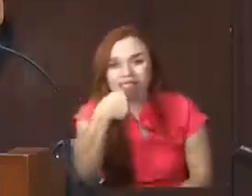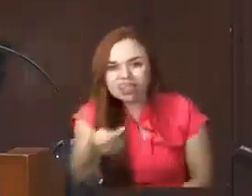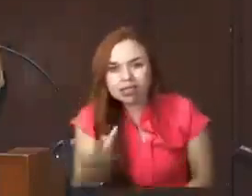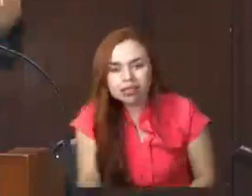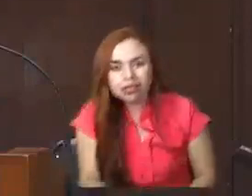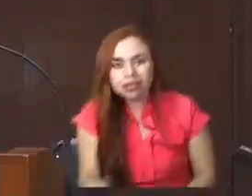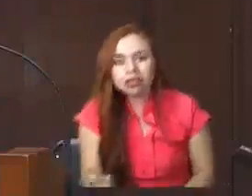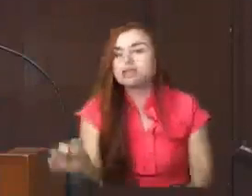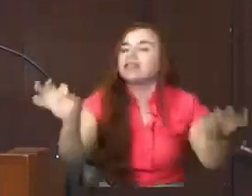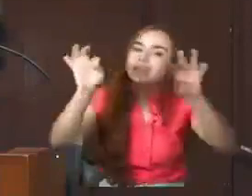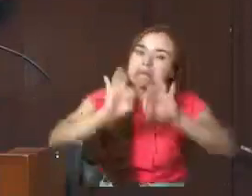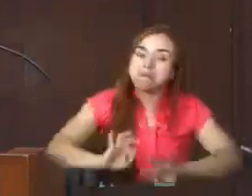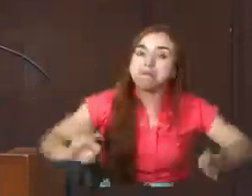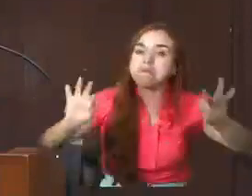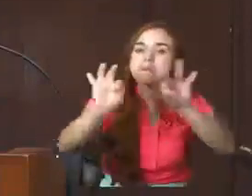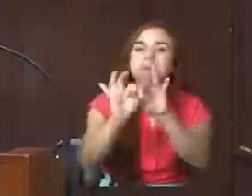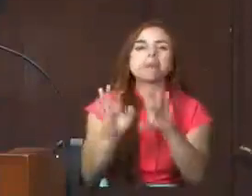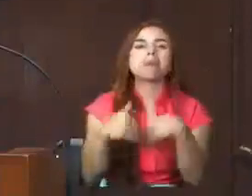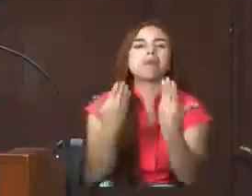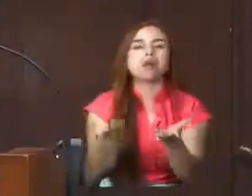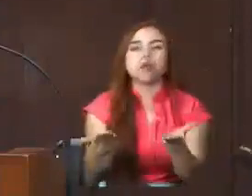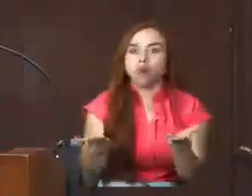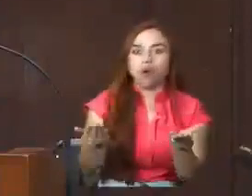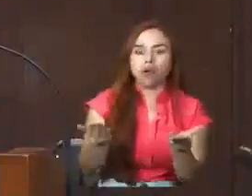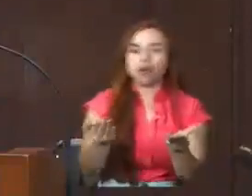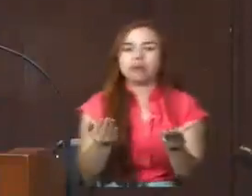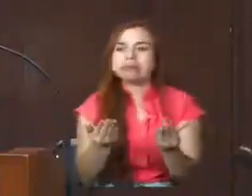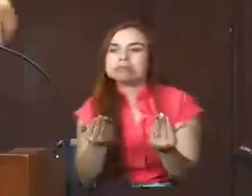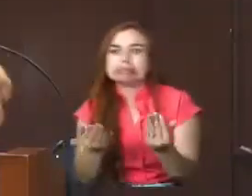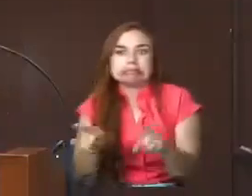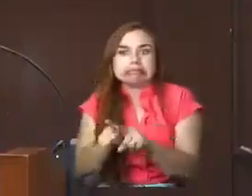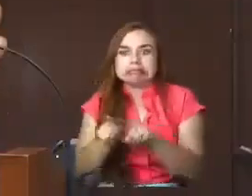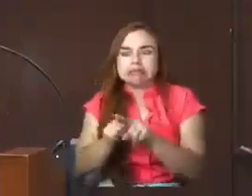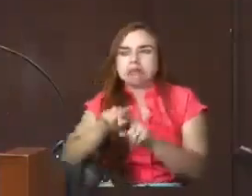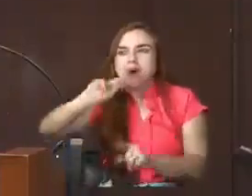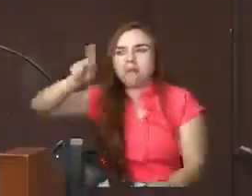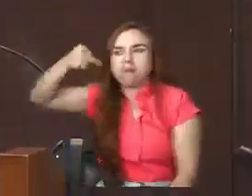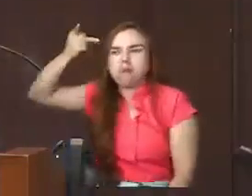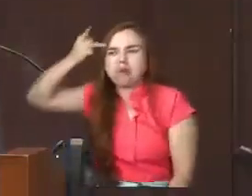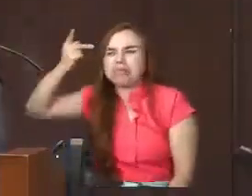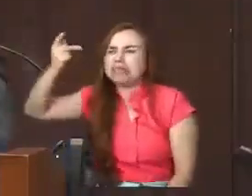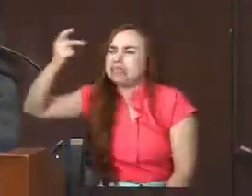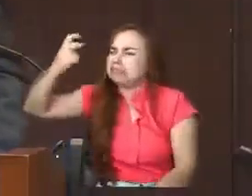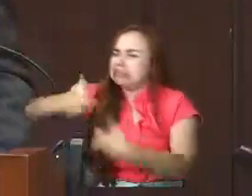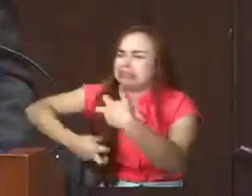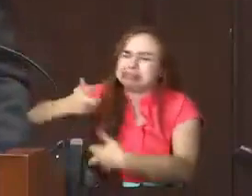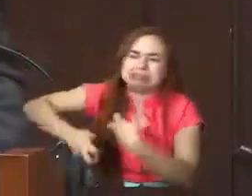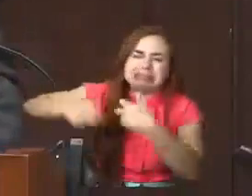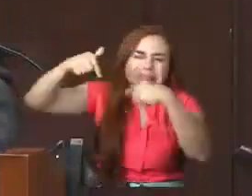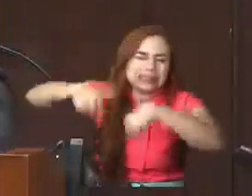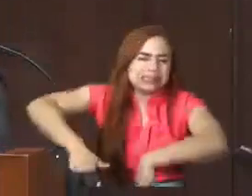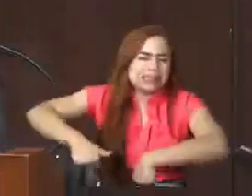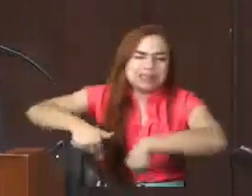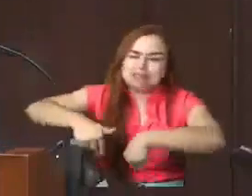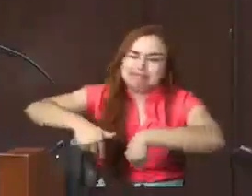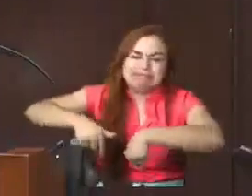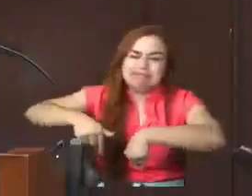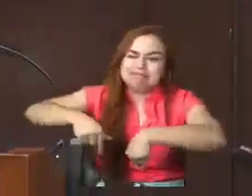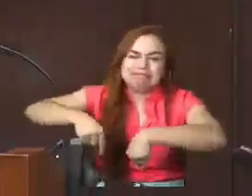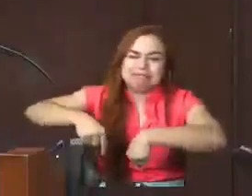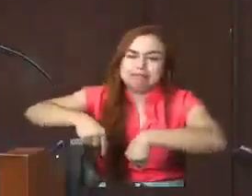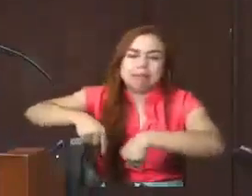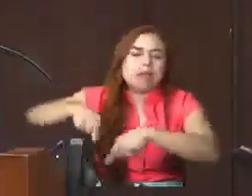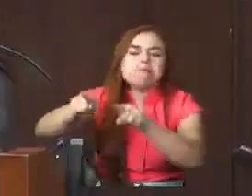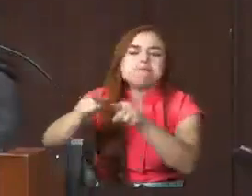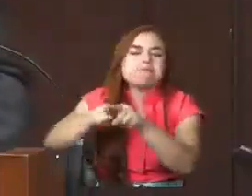es precisamente a la vulnerabilidad del sistema político que vive este país, producto